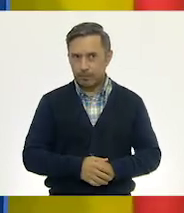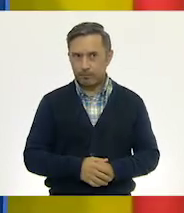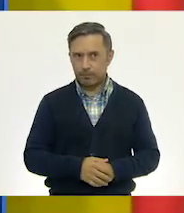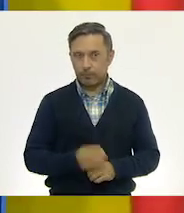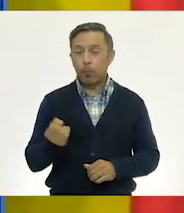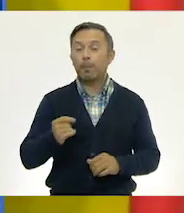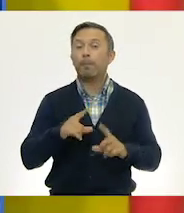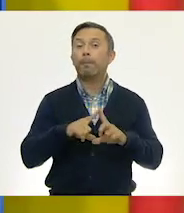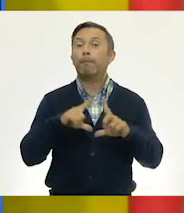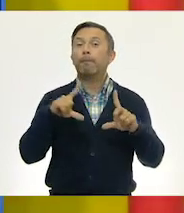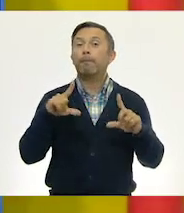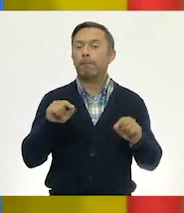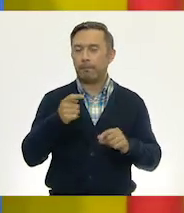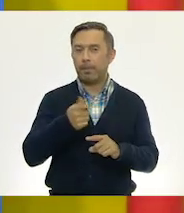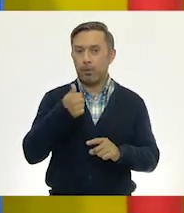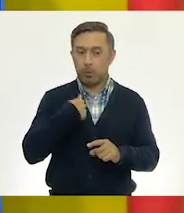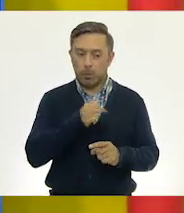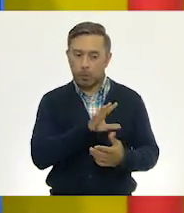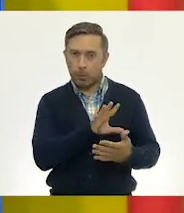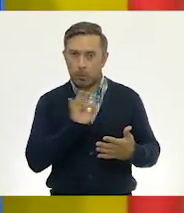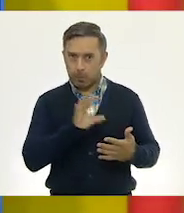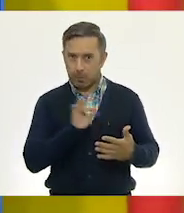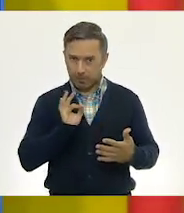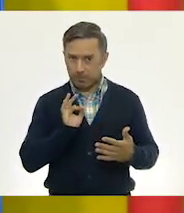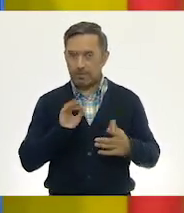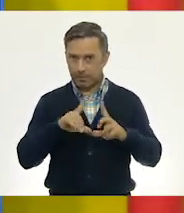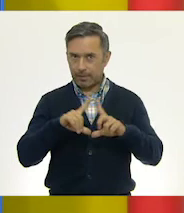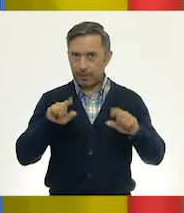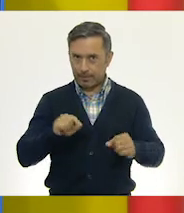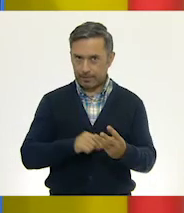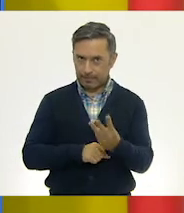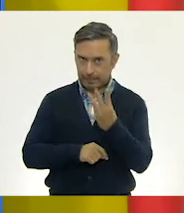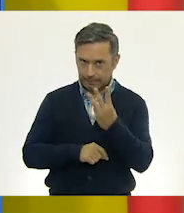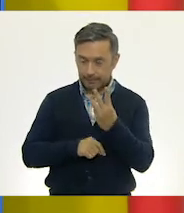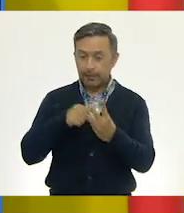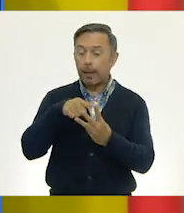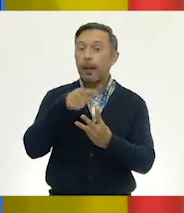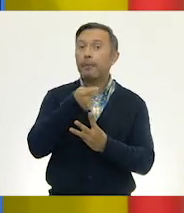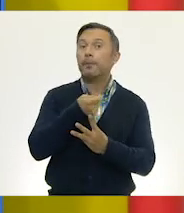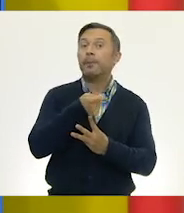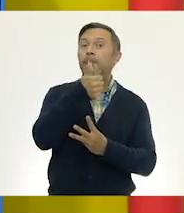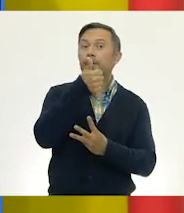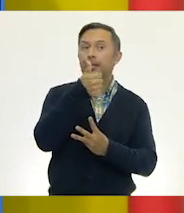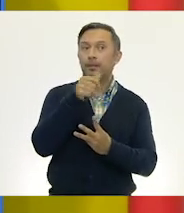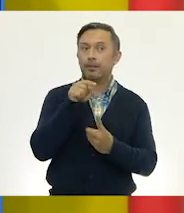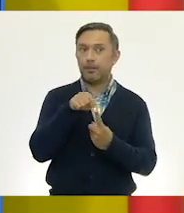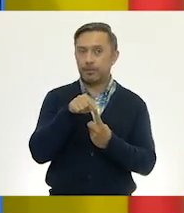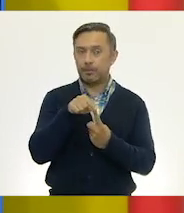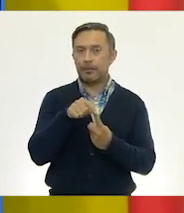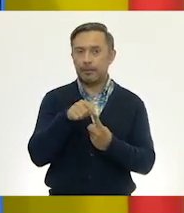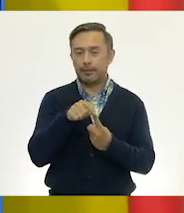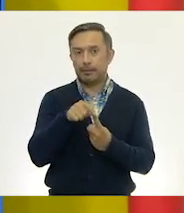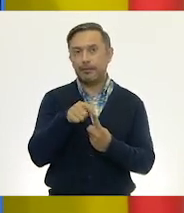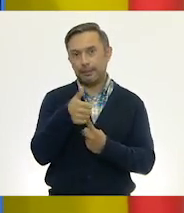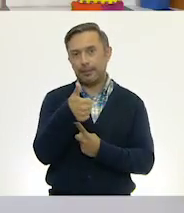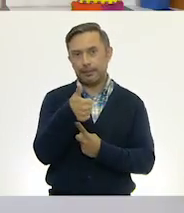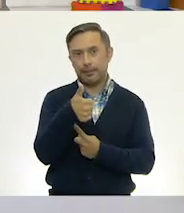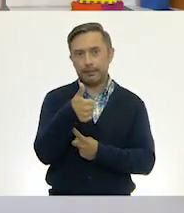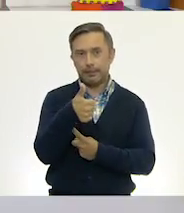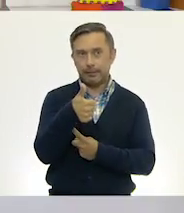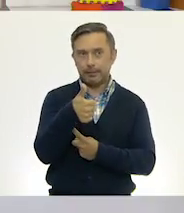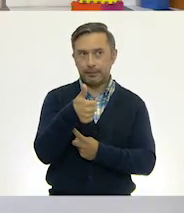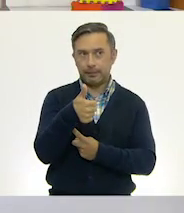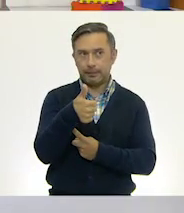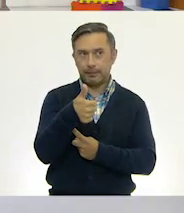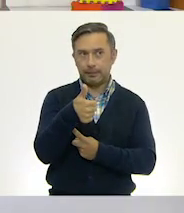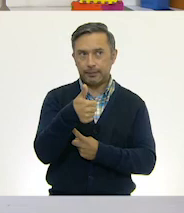primera tarjeta. Mis tres tarjetas. Mi primera tarjeta es un 6. ¿Un 6?